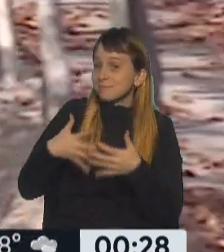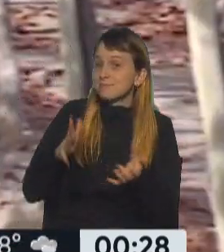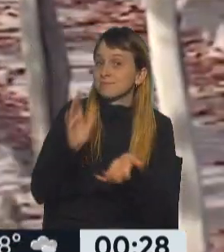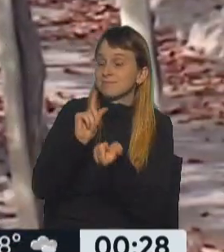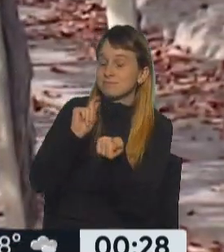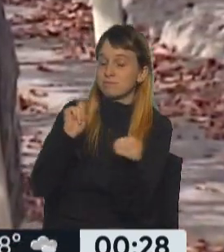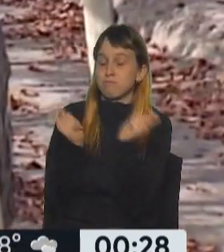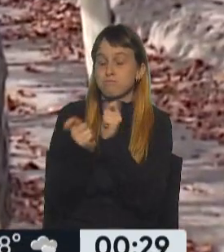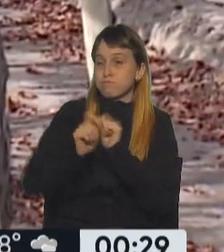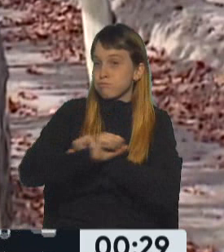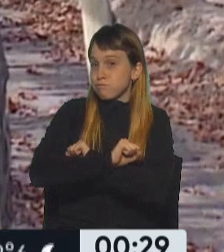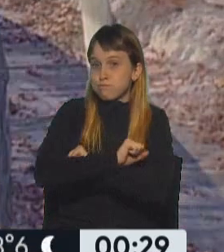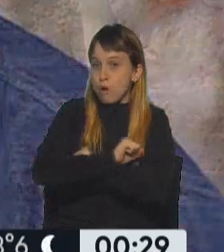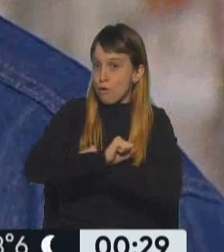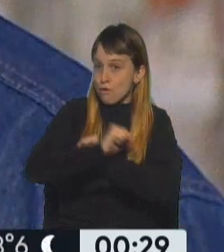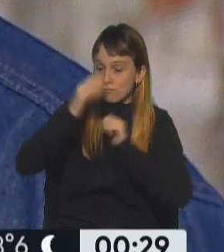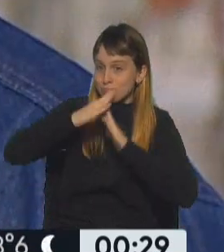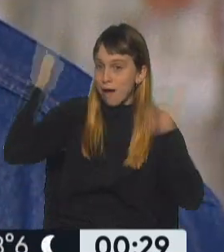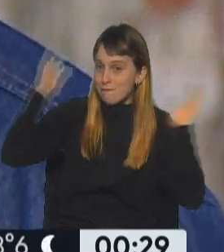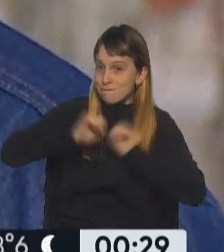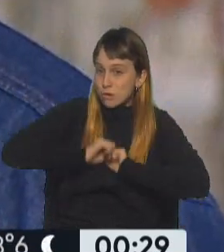un éxito. Un boom. Un boom que